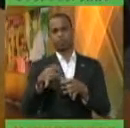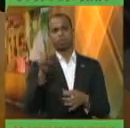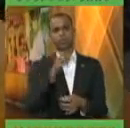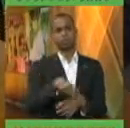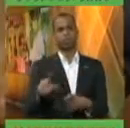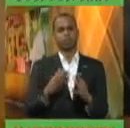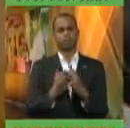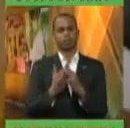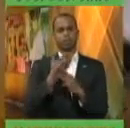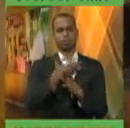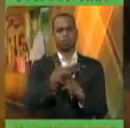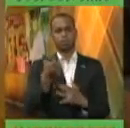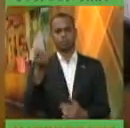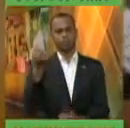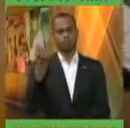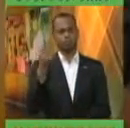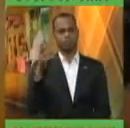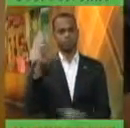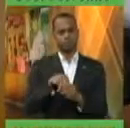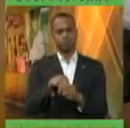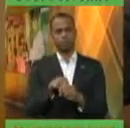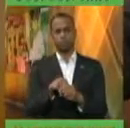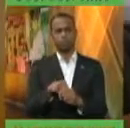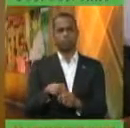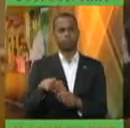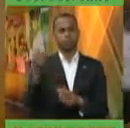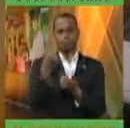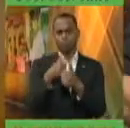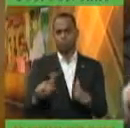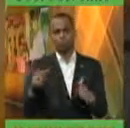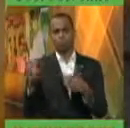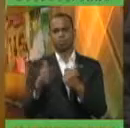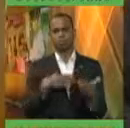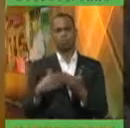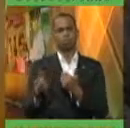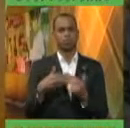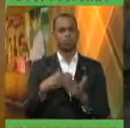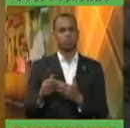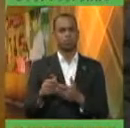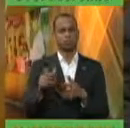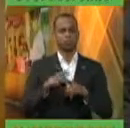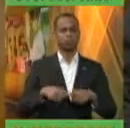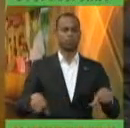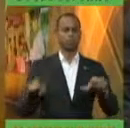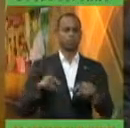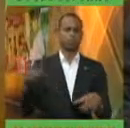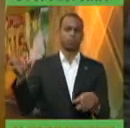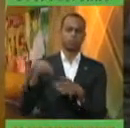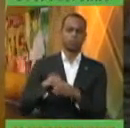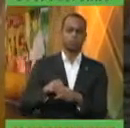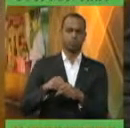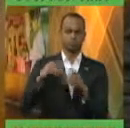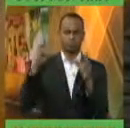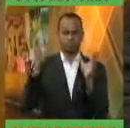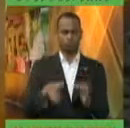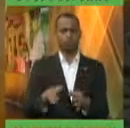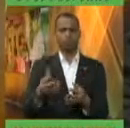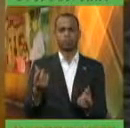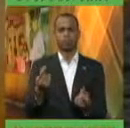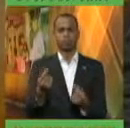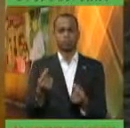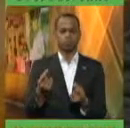accesible para arriba y para abajo para donde quiera que la gente vaya que se dediquen a los